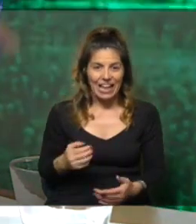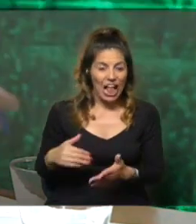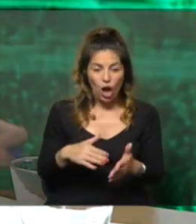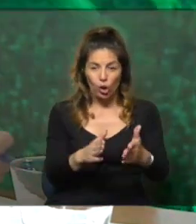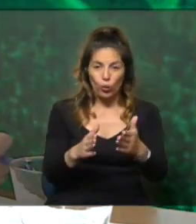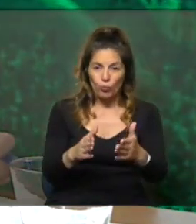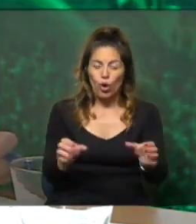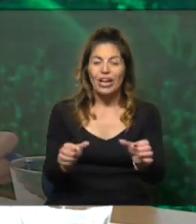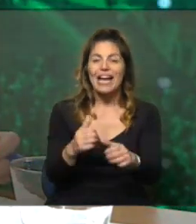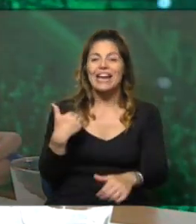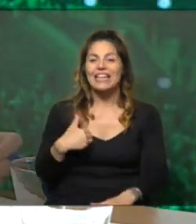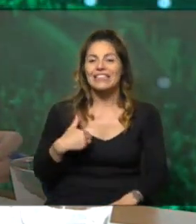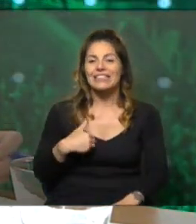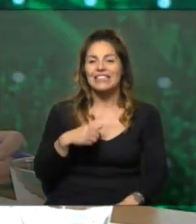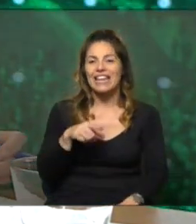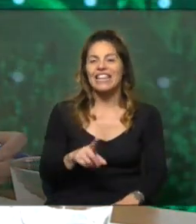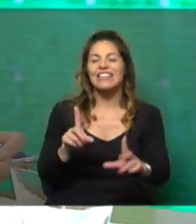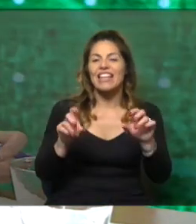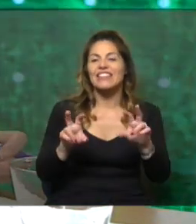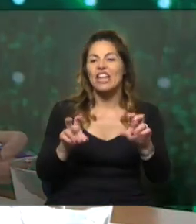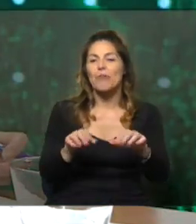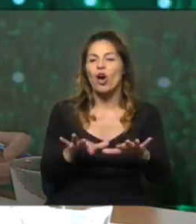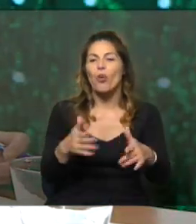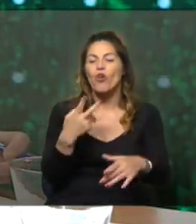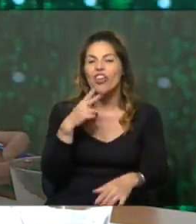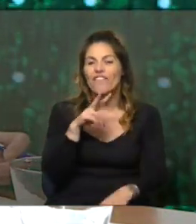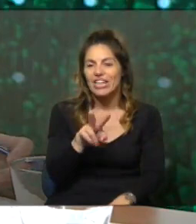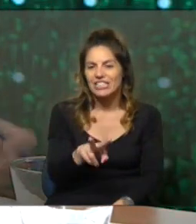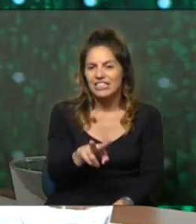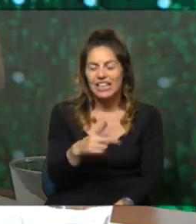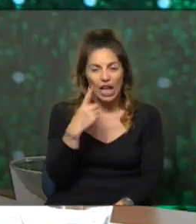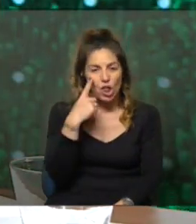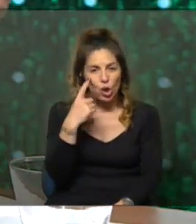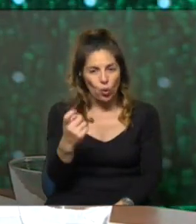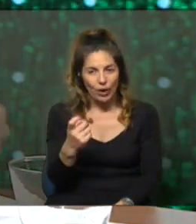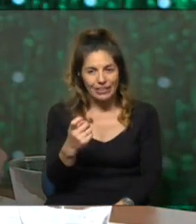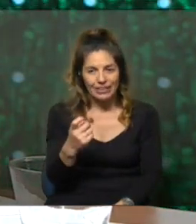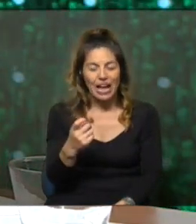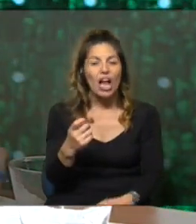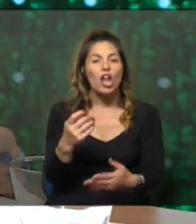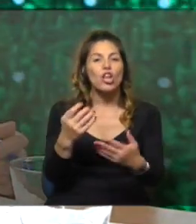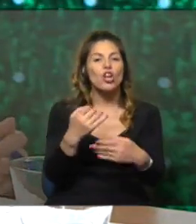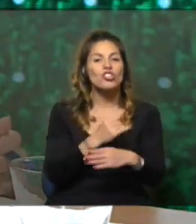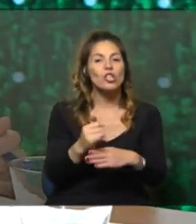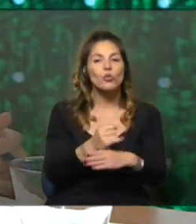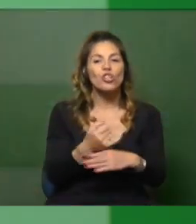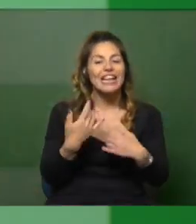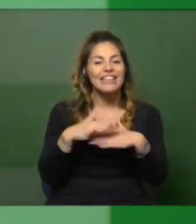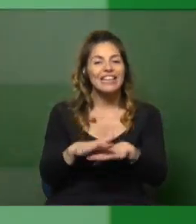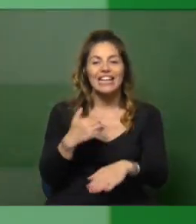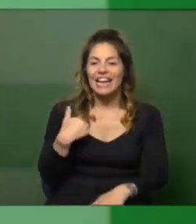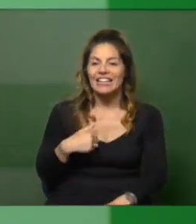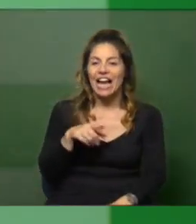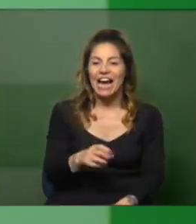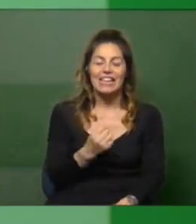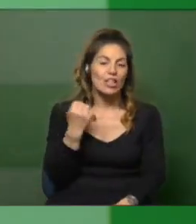que viene llevando Argentina en esta materia como como la ves teniendo en cuenta los organismos que Integra Argentina por ejemplo Sí ahí va estar la